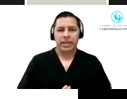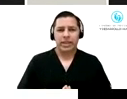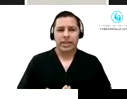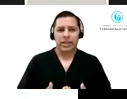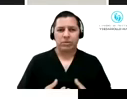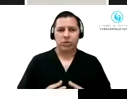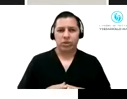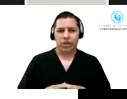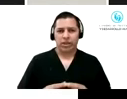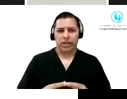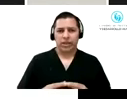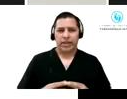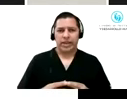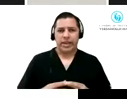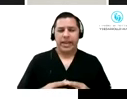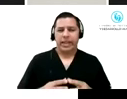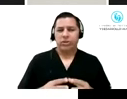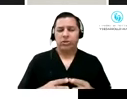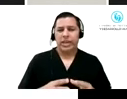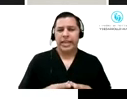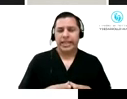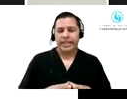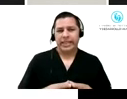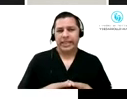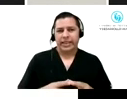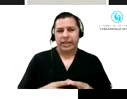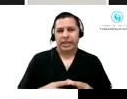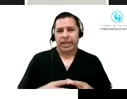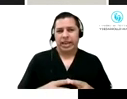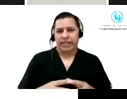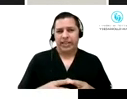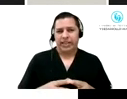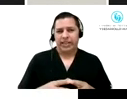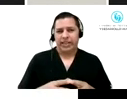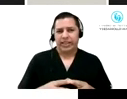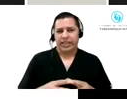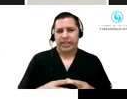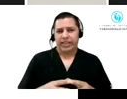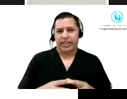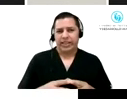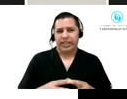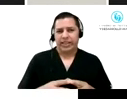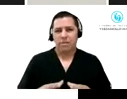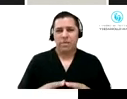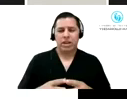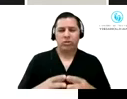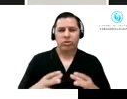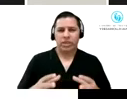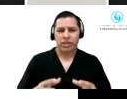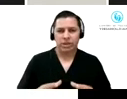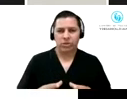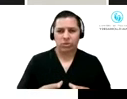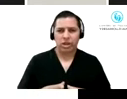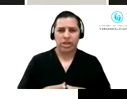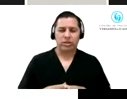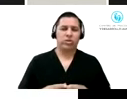entonces también entendemos que esto que dicen a veces popularmente, los hombres no cambian, los